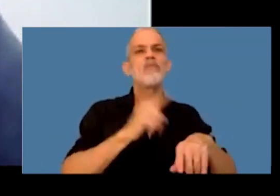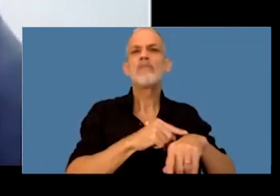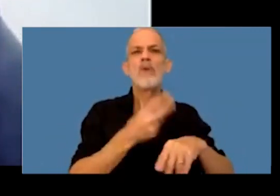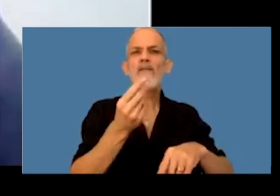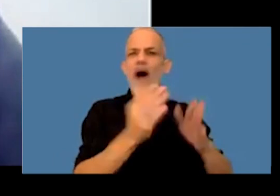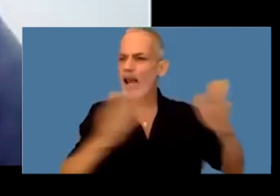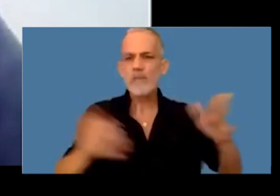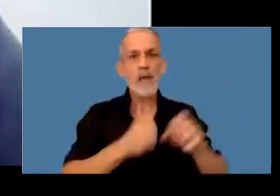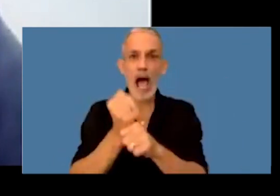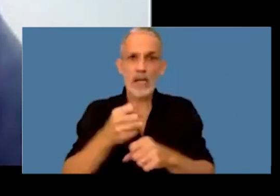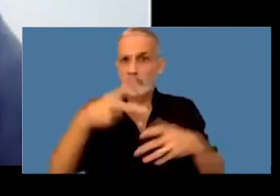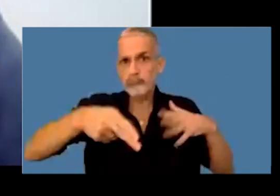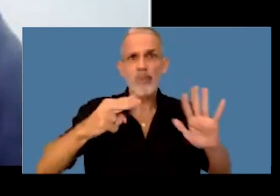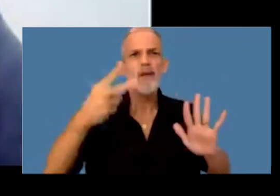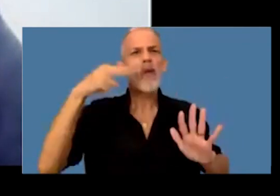2025.